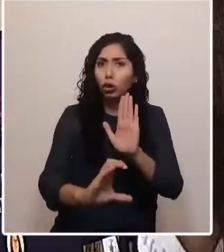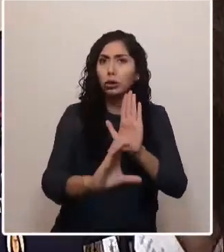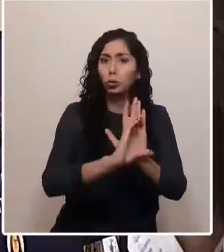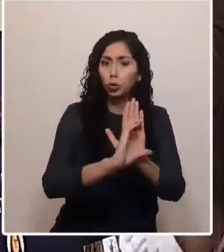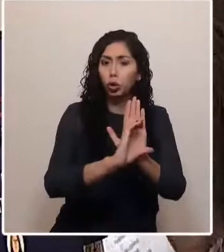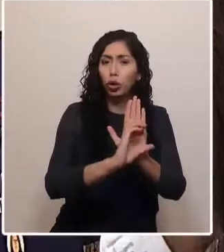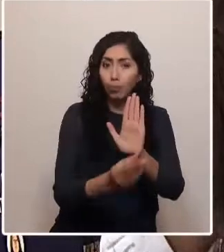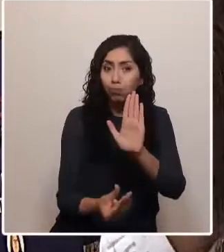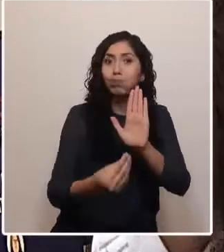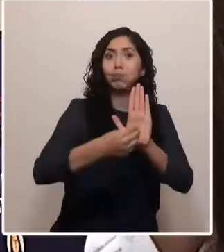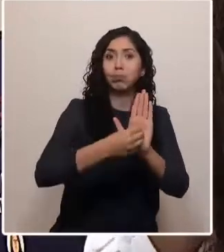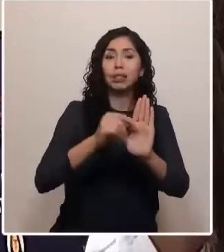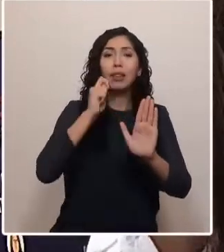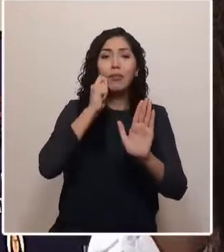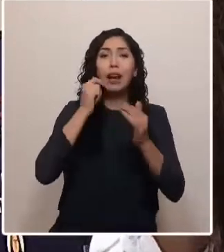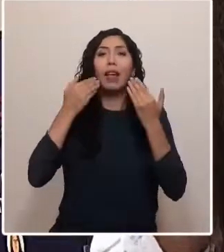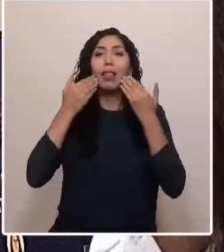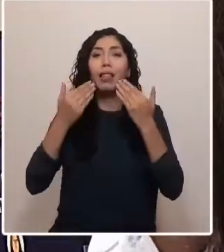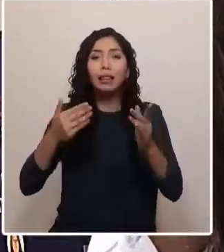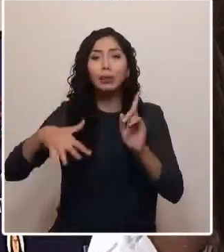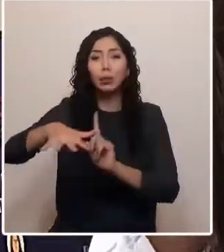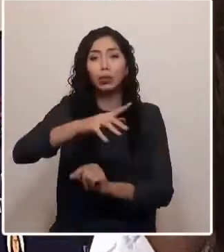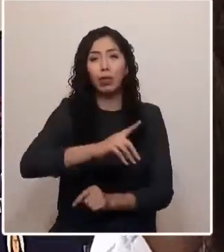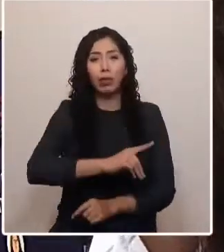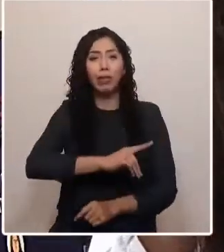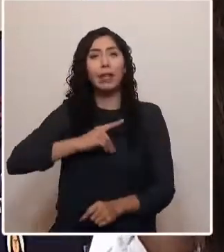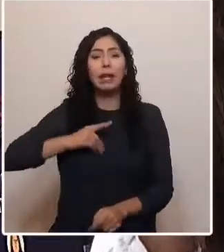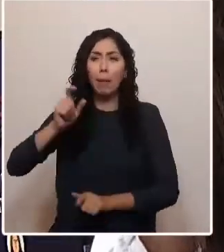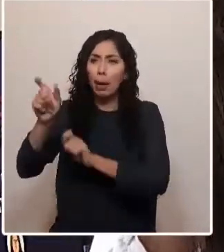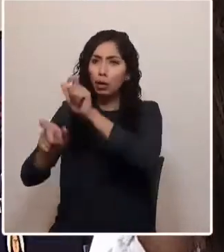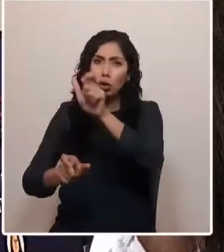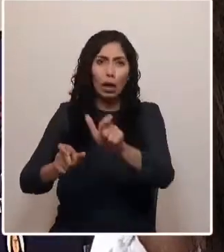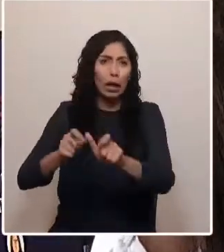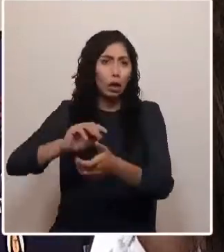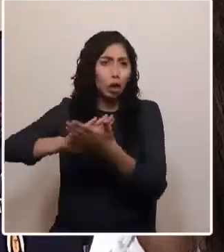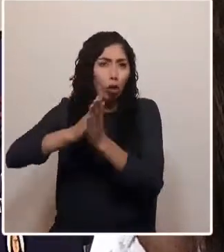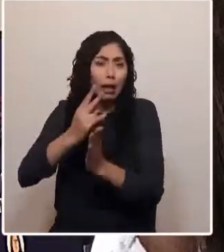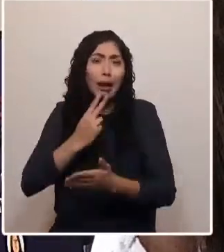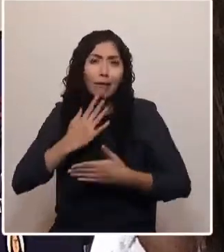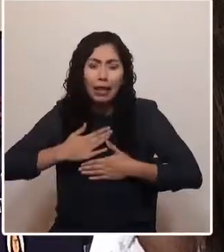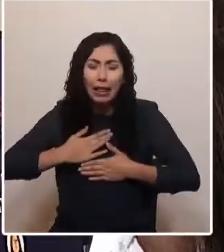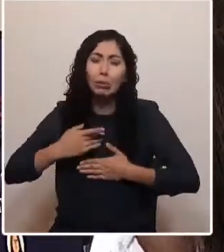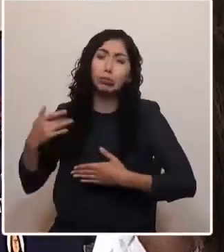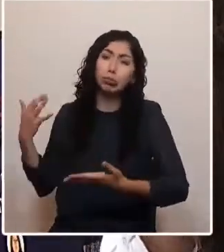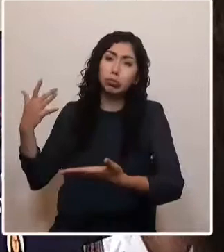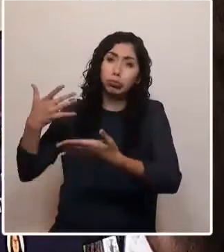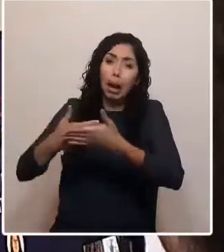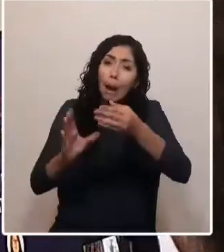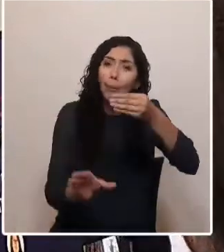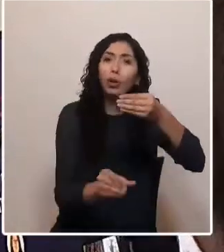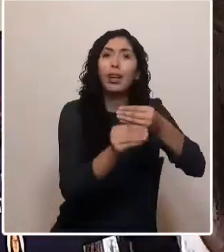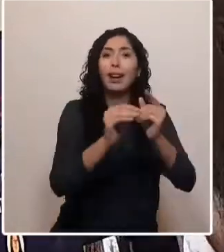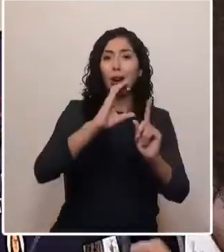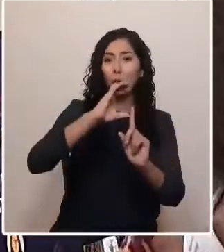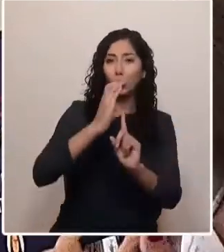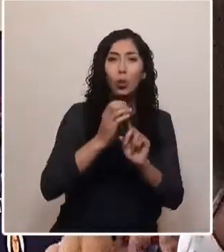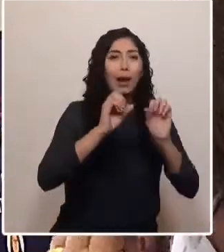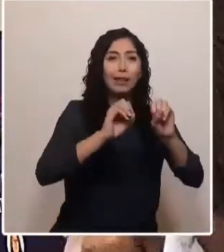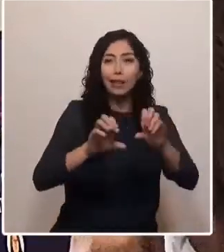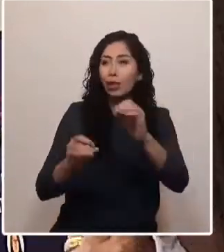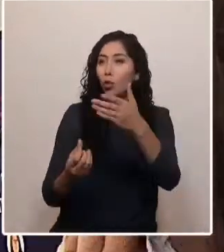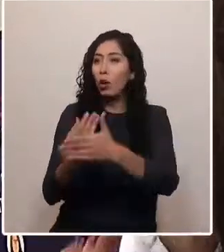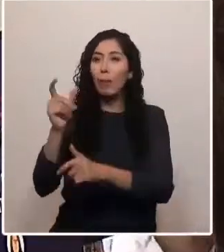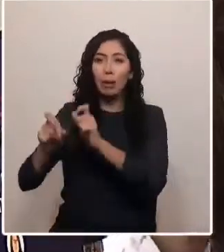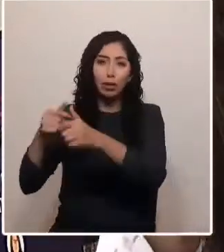entregaremos condiciones dignas para que quienes se han dedicado toda su vida a aportar a la cultura y a las nuevas generaciones que estén dispuestas a seguir este